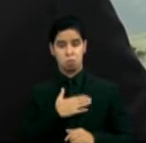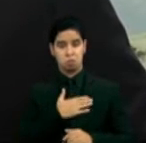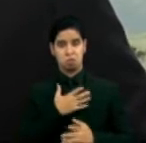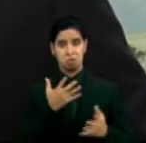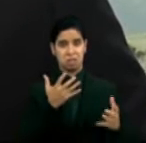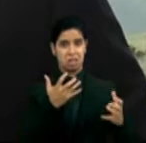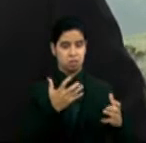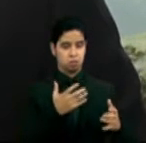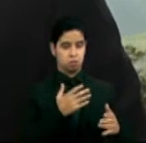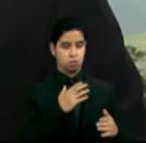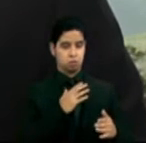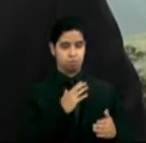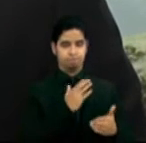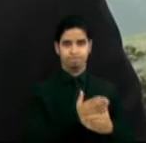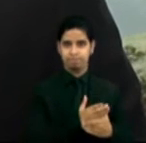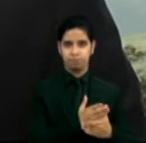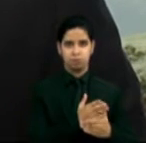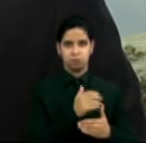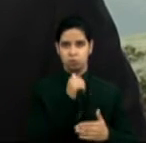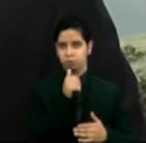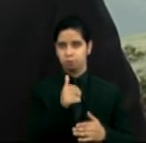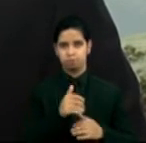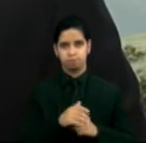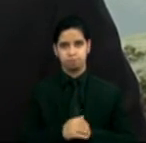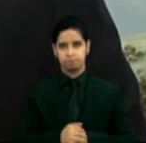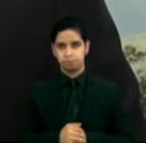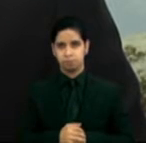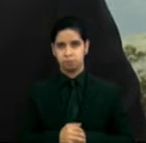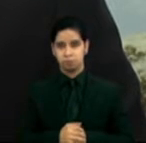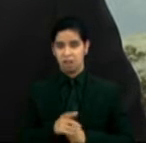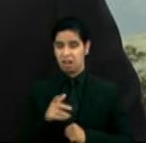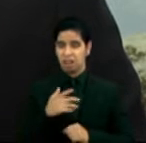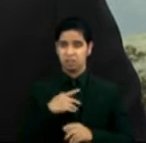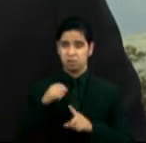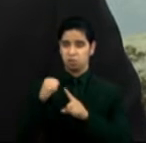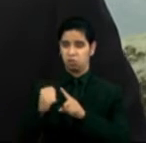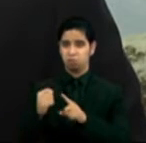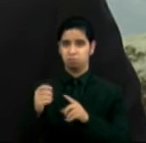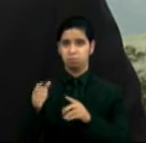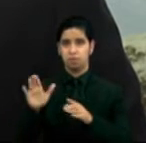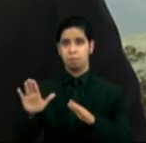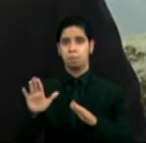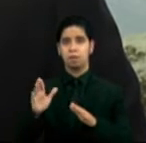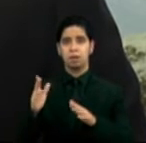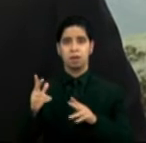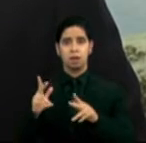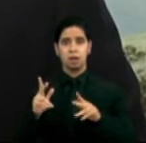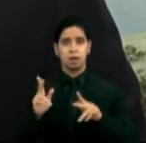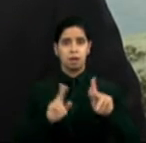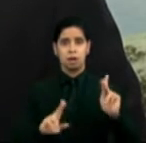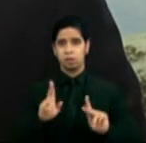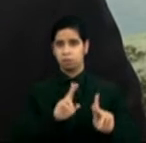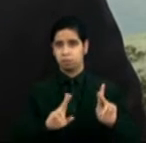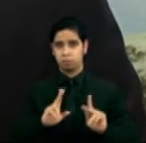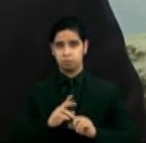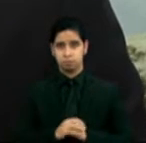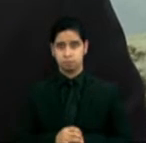querencias, a tus causas, a las causas de mi gente, y de las hijas y los hijos de mi